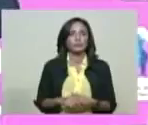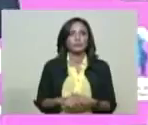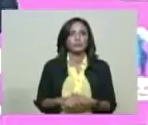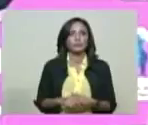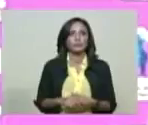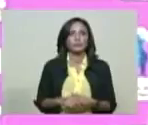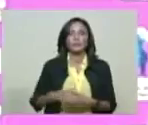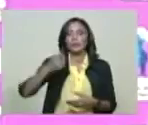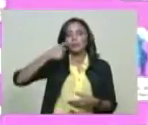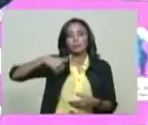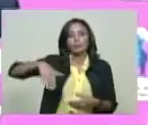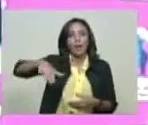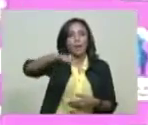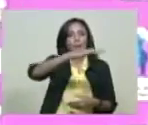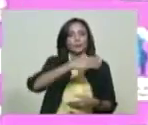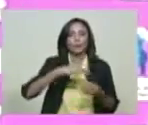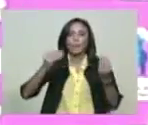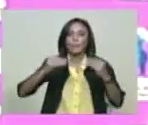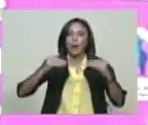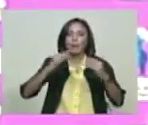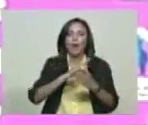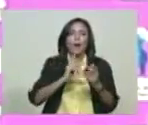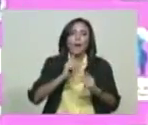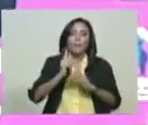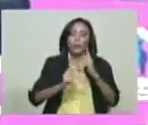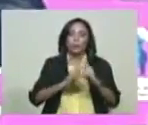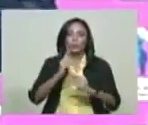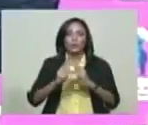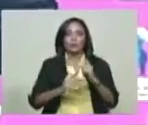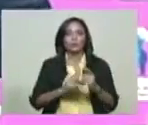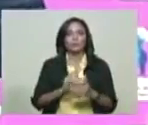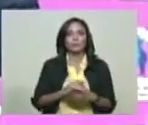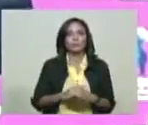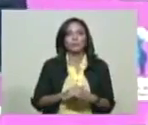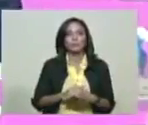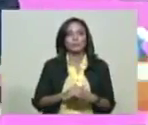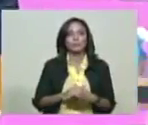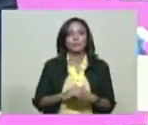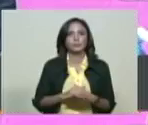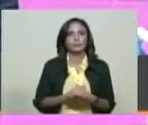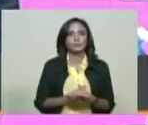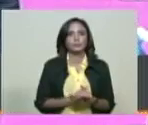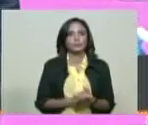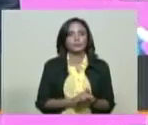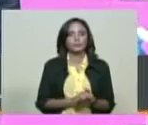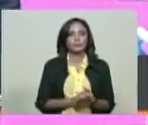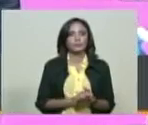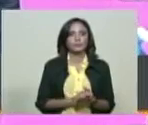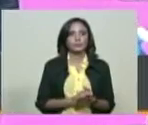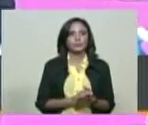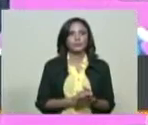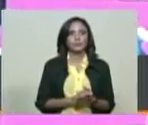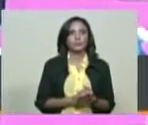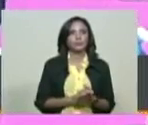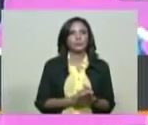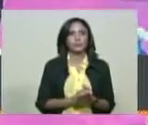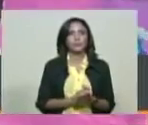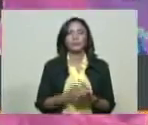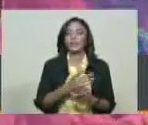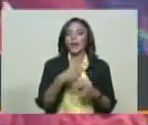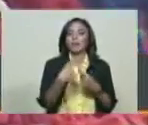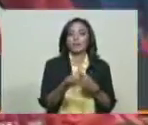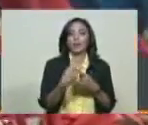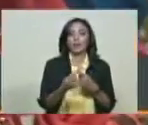expansión de la fuerza productiva creación de riqueza y que esa monetaria billetes